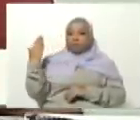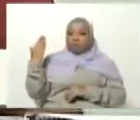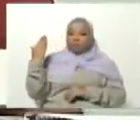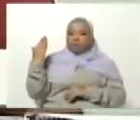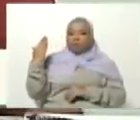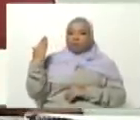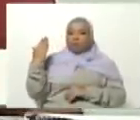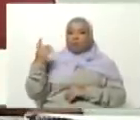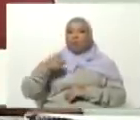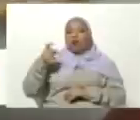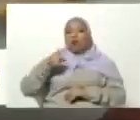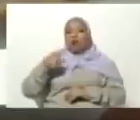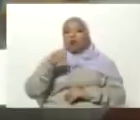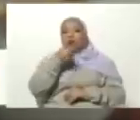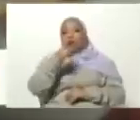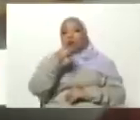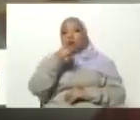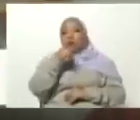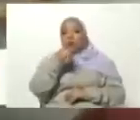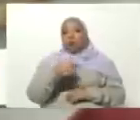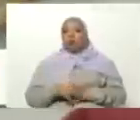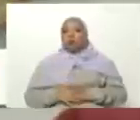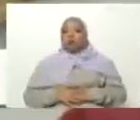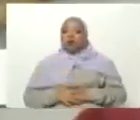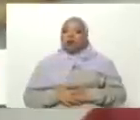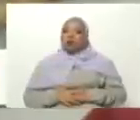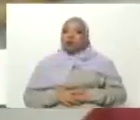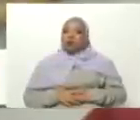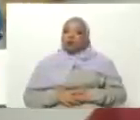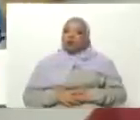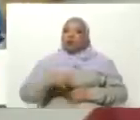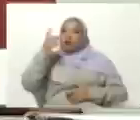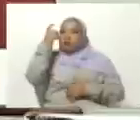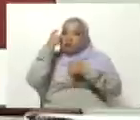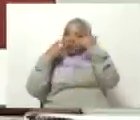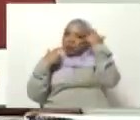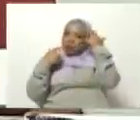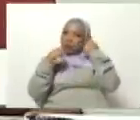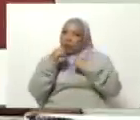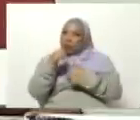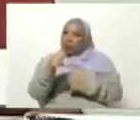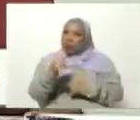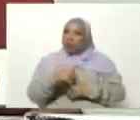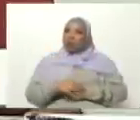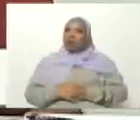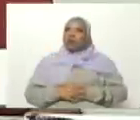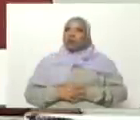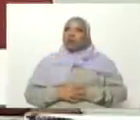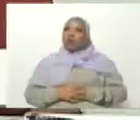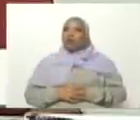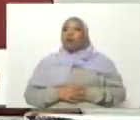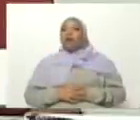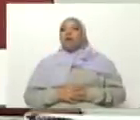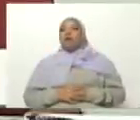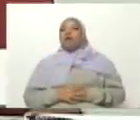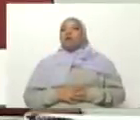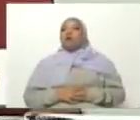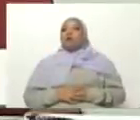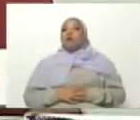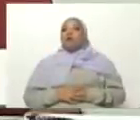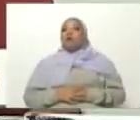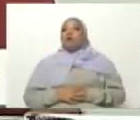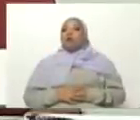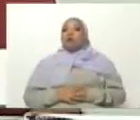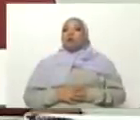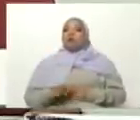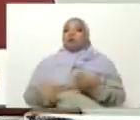cuando aquellos año 2004, que el comandante Chávez, en el mes de junio,